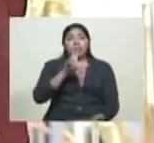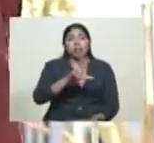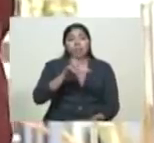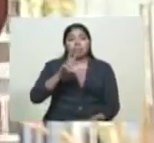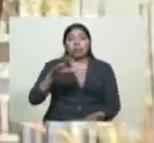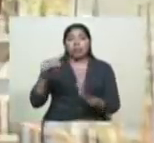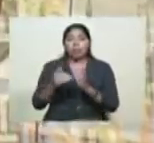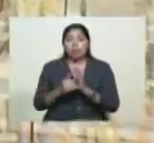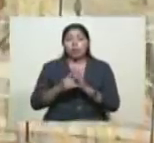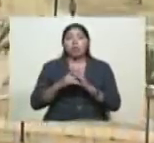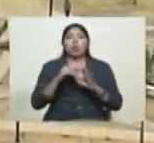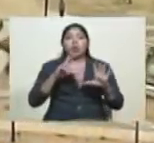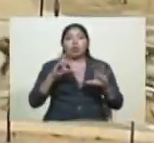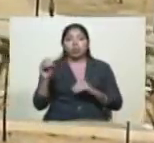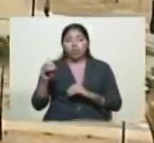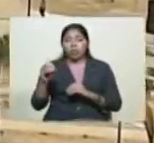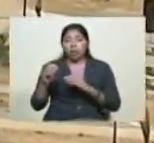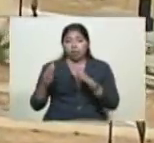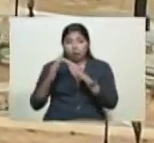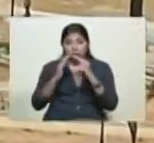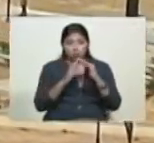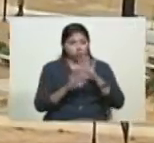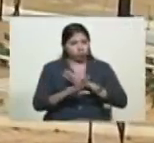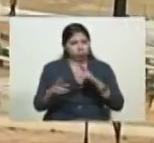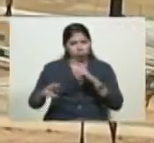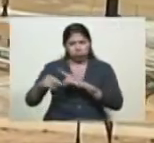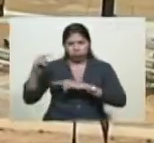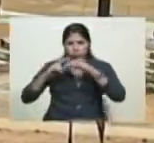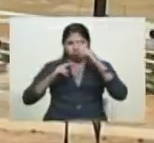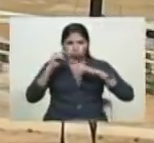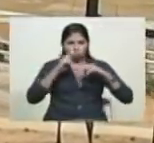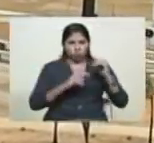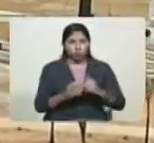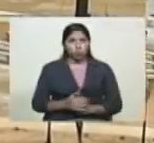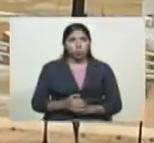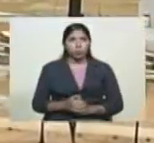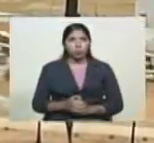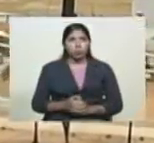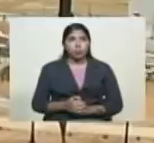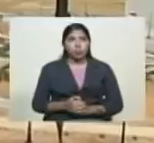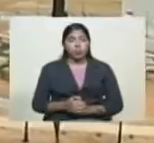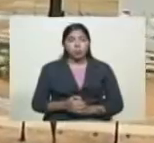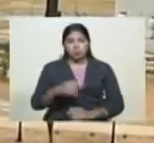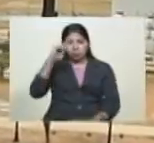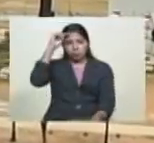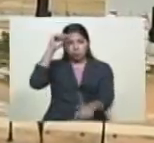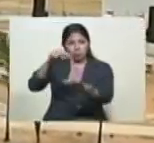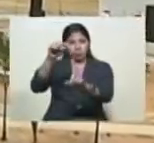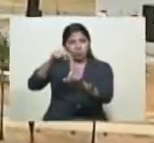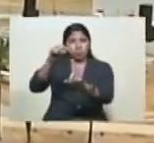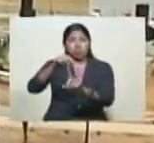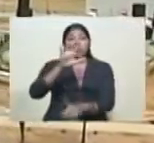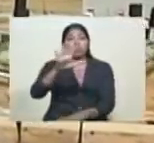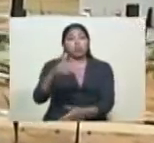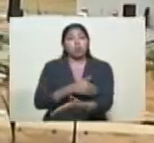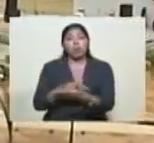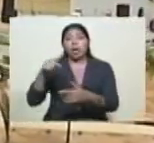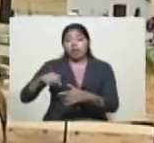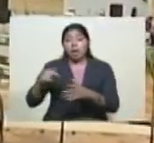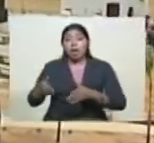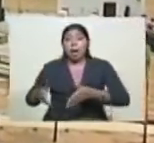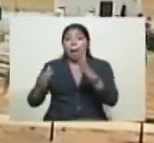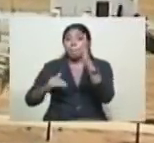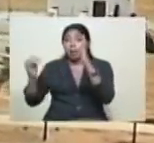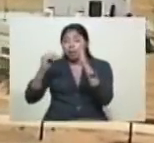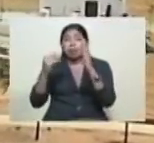33.380 viviendas y vamos a seguir adelante hacia la ruta de los 5 millones. Aquí hay apartamentos de 3 habitaciones de